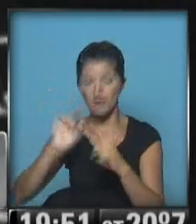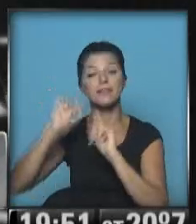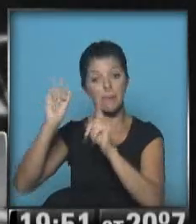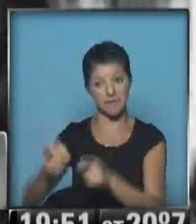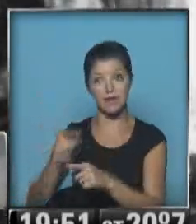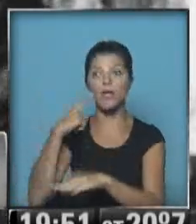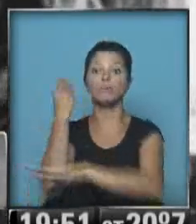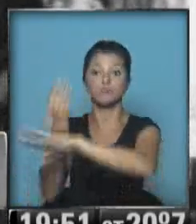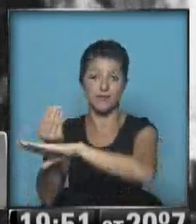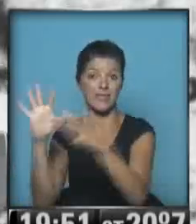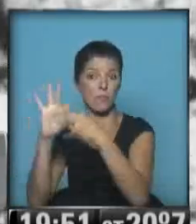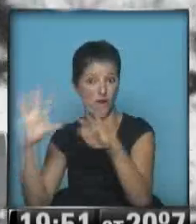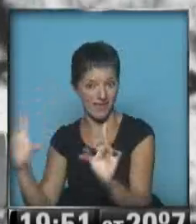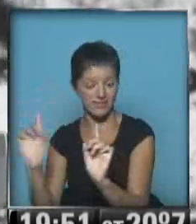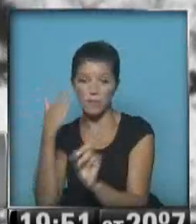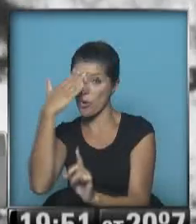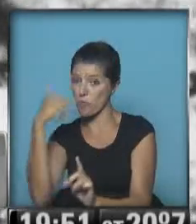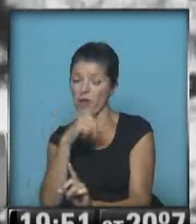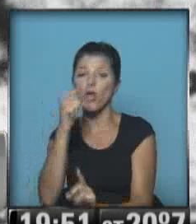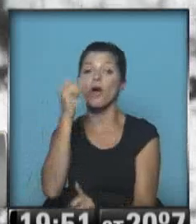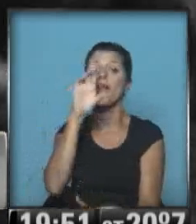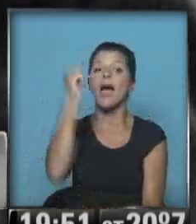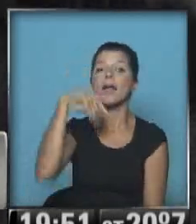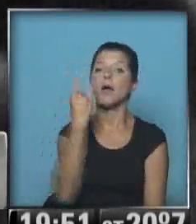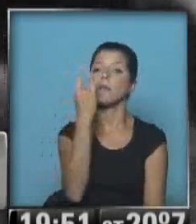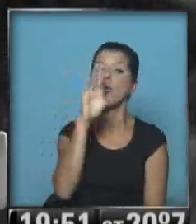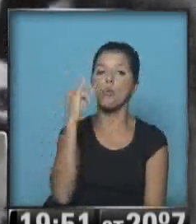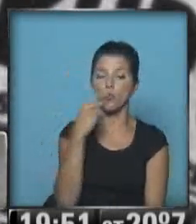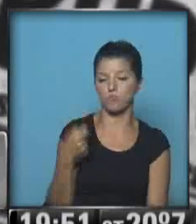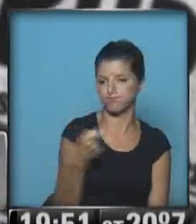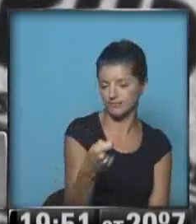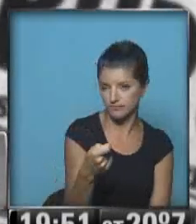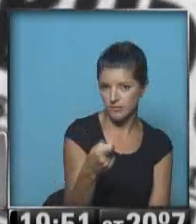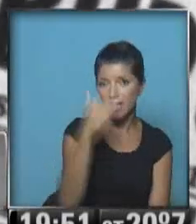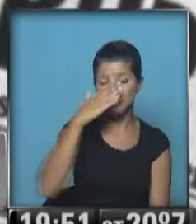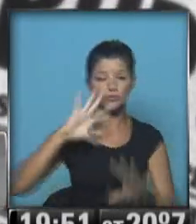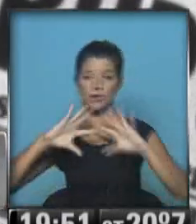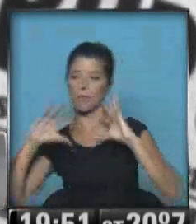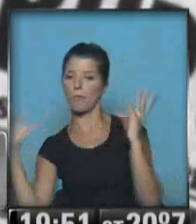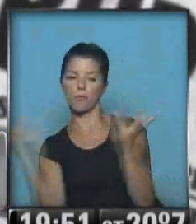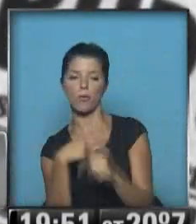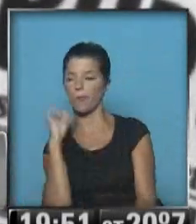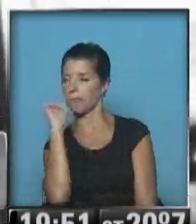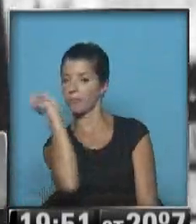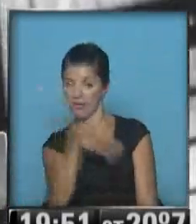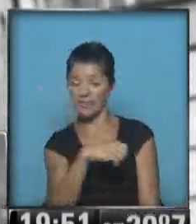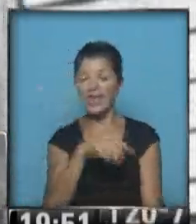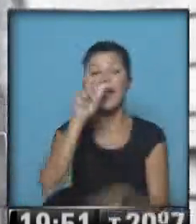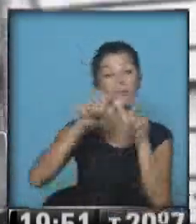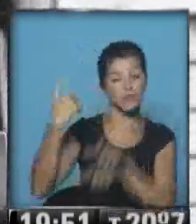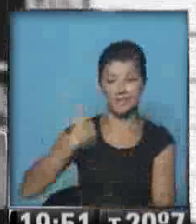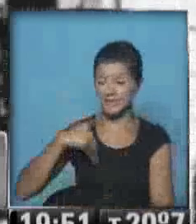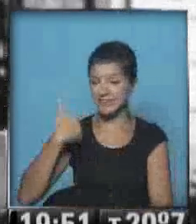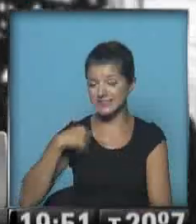símbolo de democracia pero cuando aramburu fue brutalmente asesinado el mundo no prestó atención los argentinos